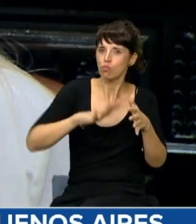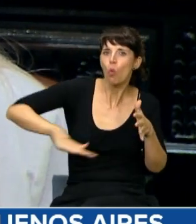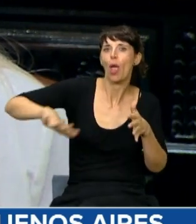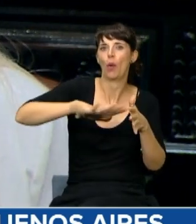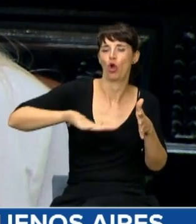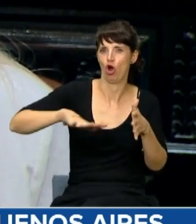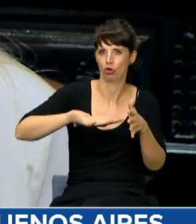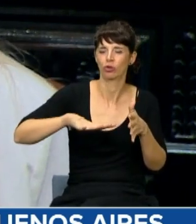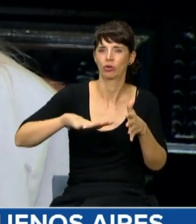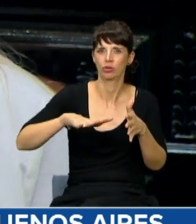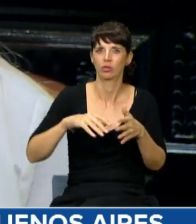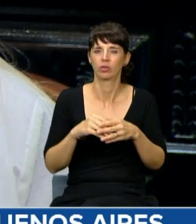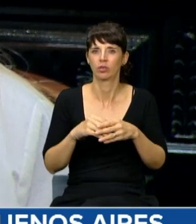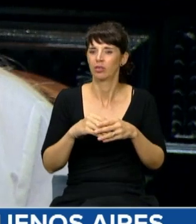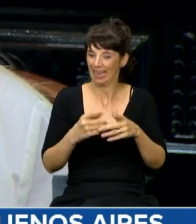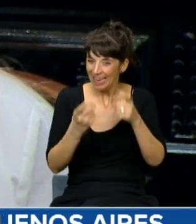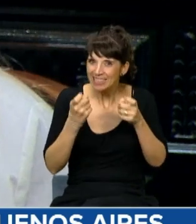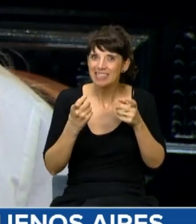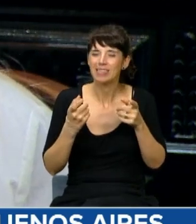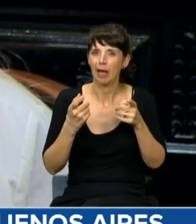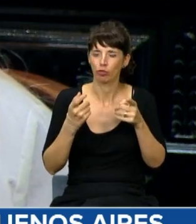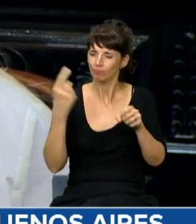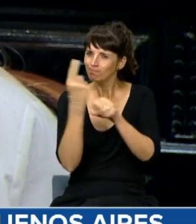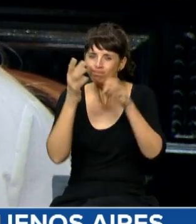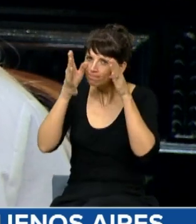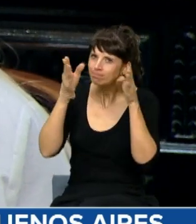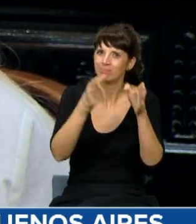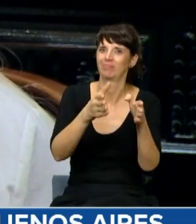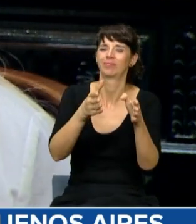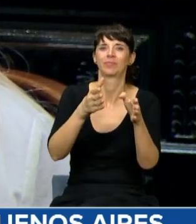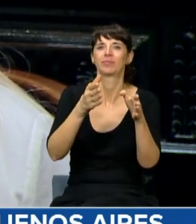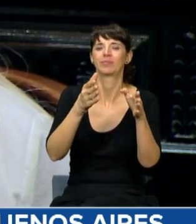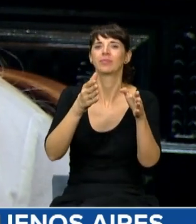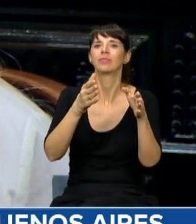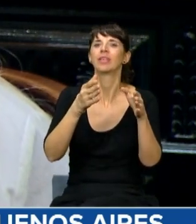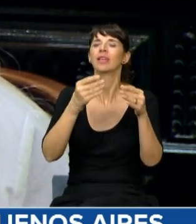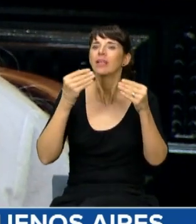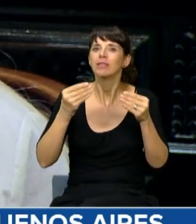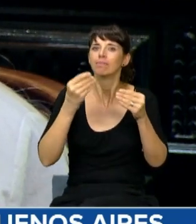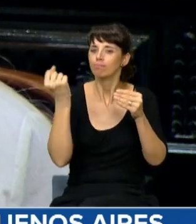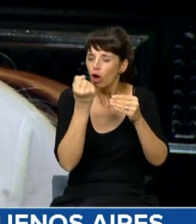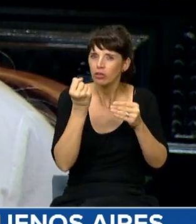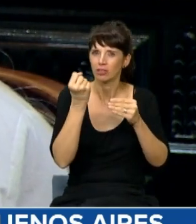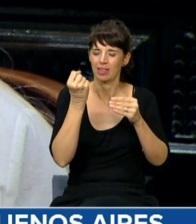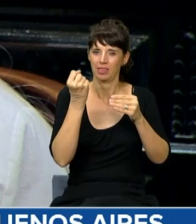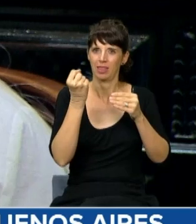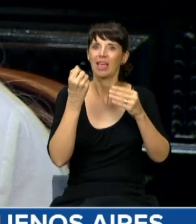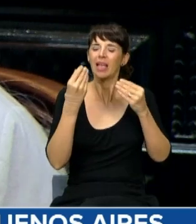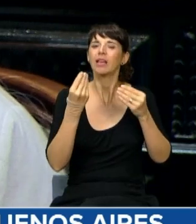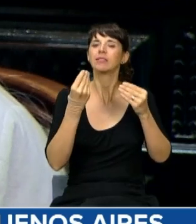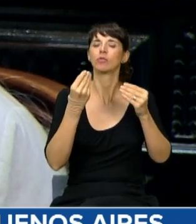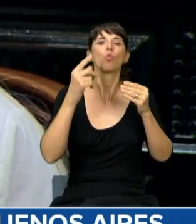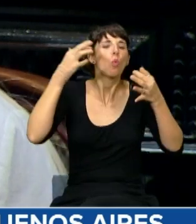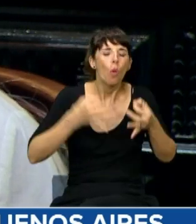tipo de condiciones. Es necesario priorizar, sin ninguna duda, la vigencia irrestricta y plena de todos